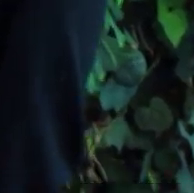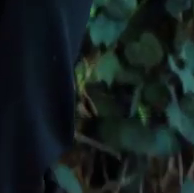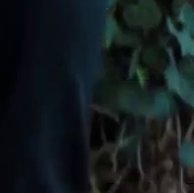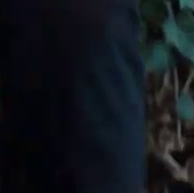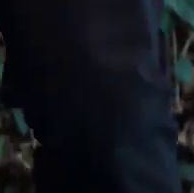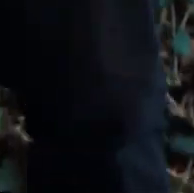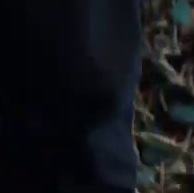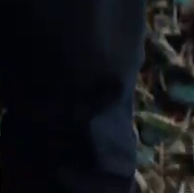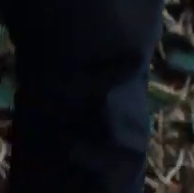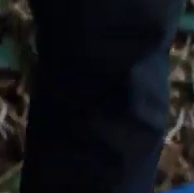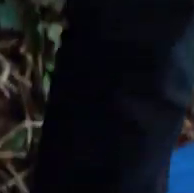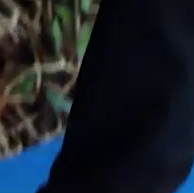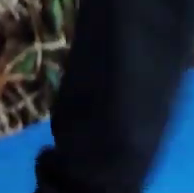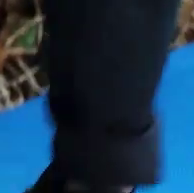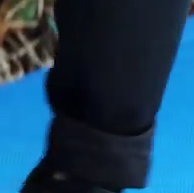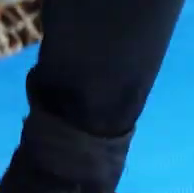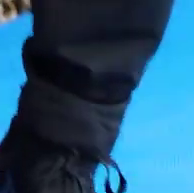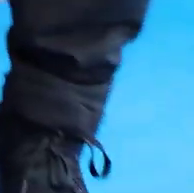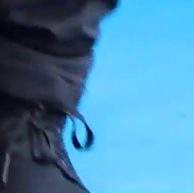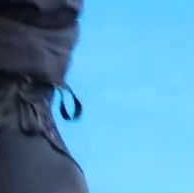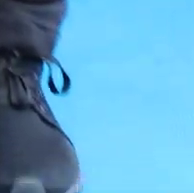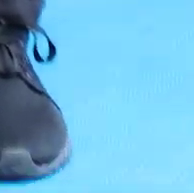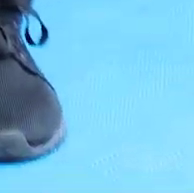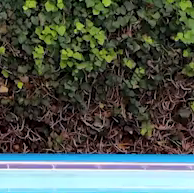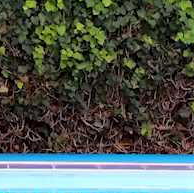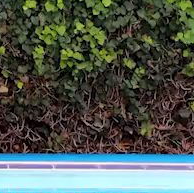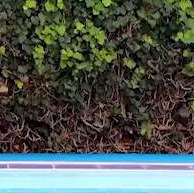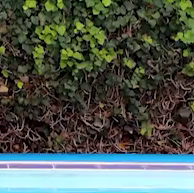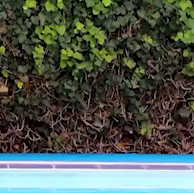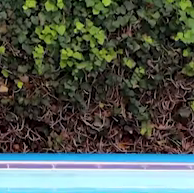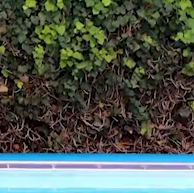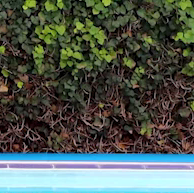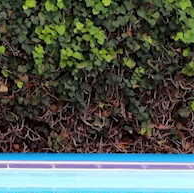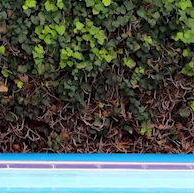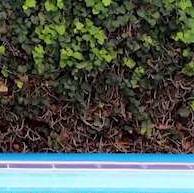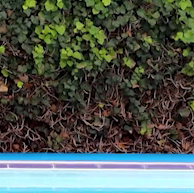y lo vamos talón derecha y elevamos calor